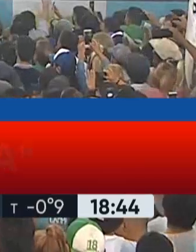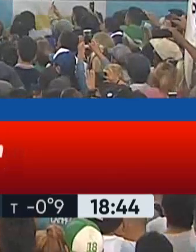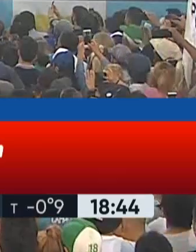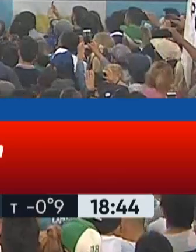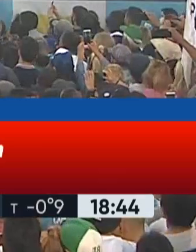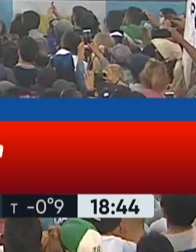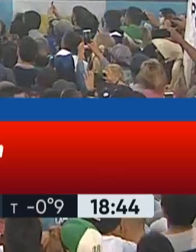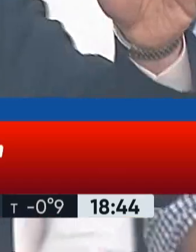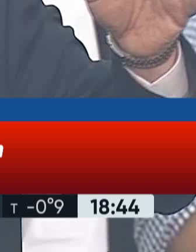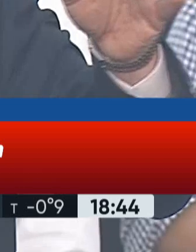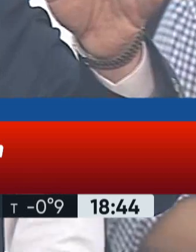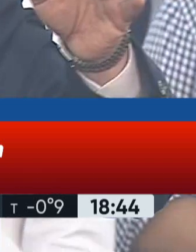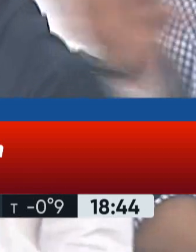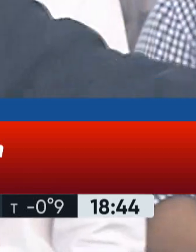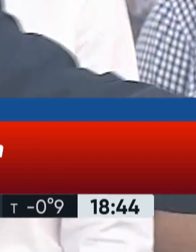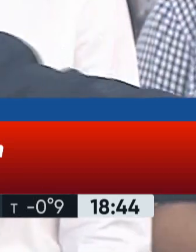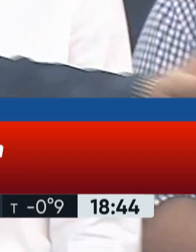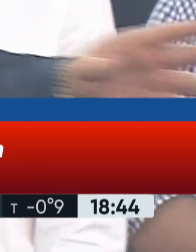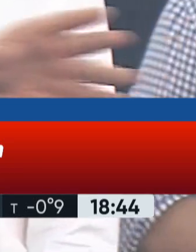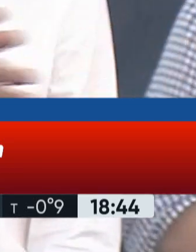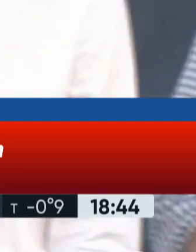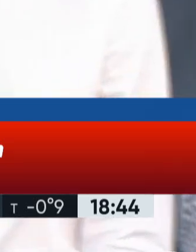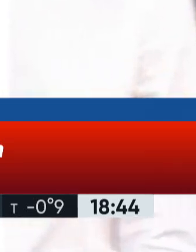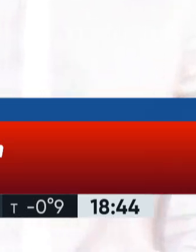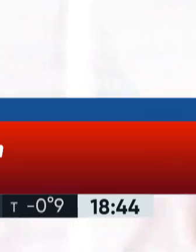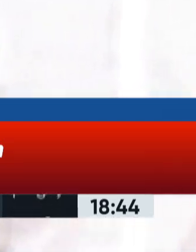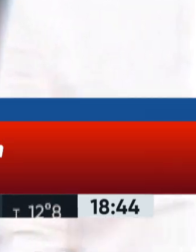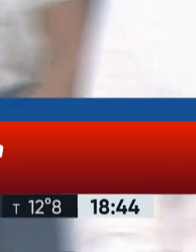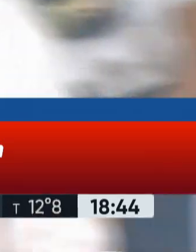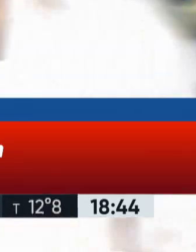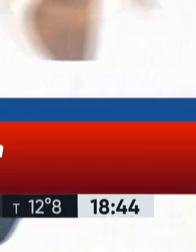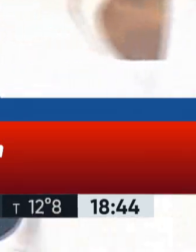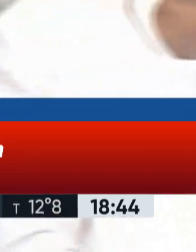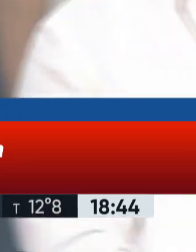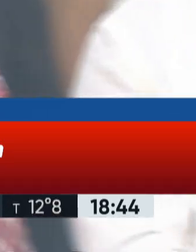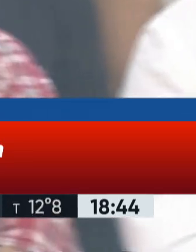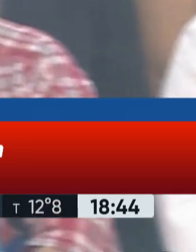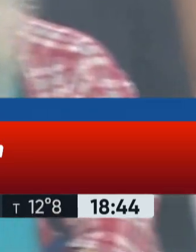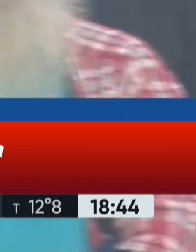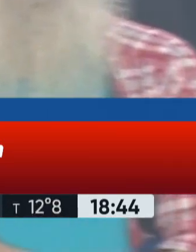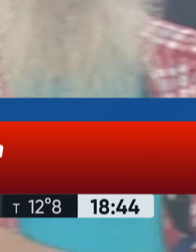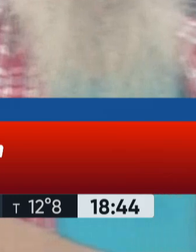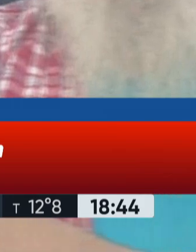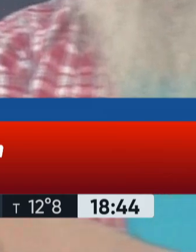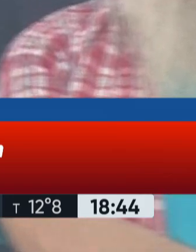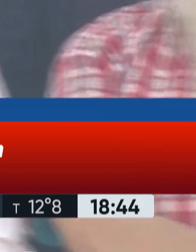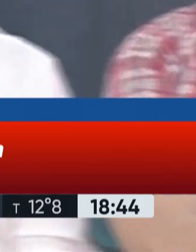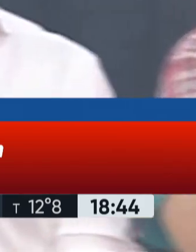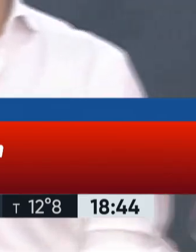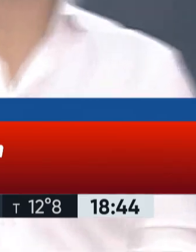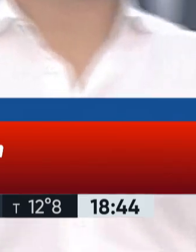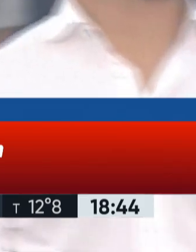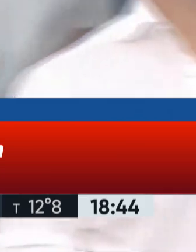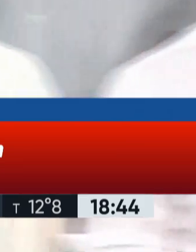el continente termina. Después está nuestra querida Tierra del Fuego, pero donde el espacio